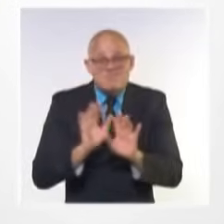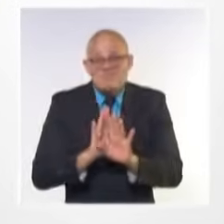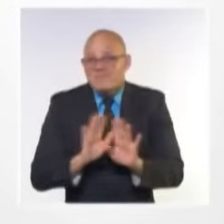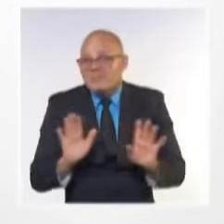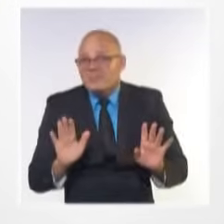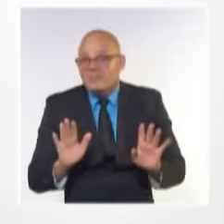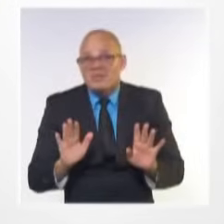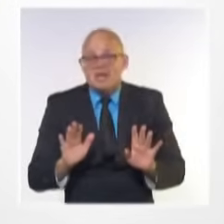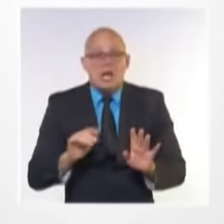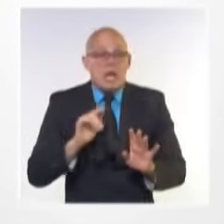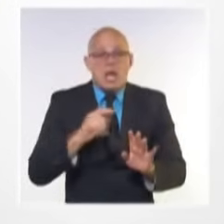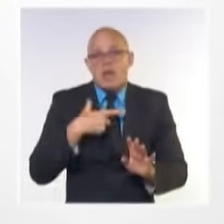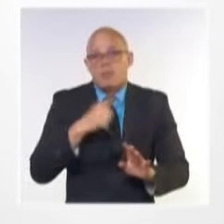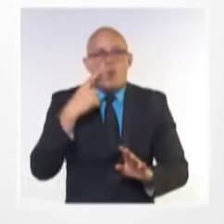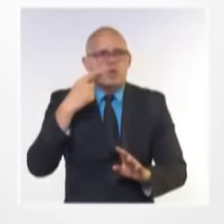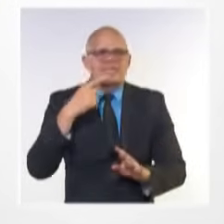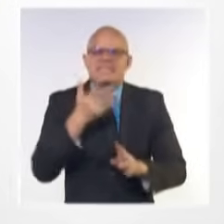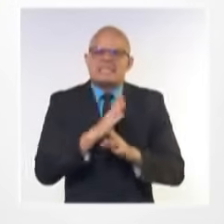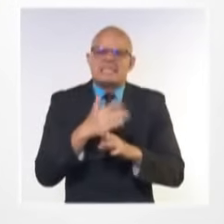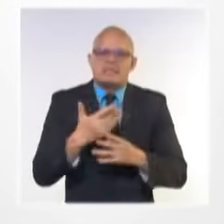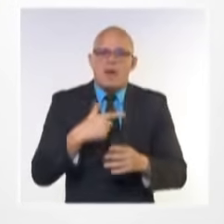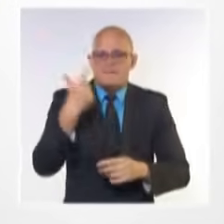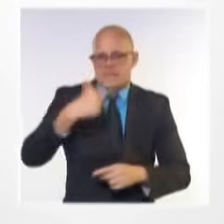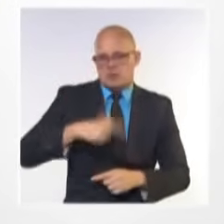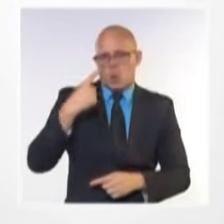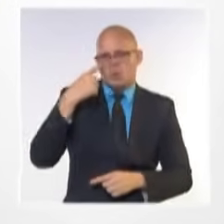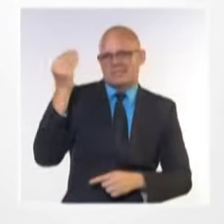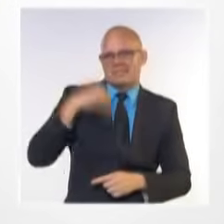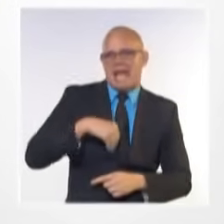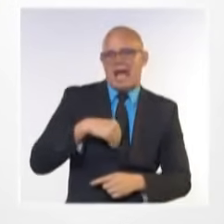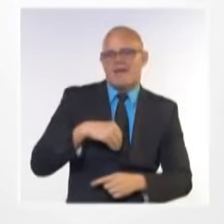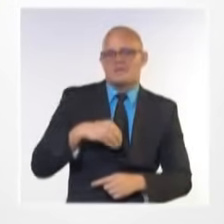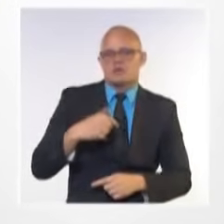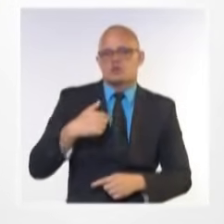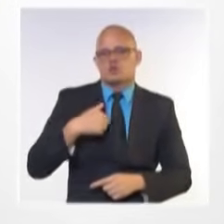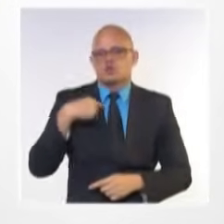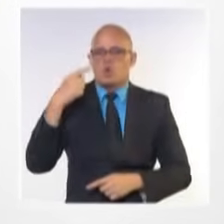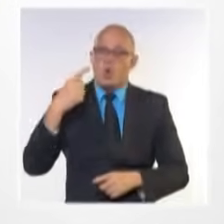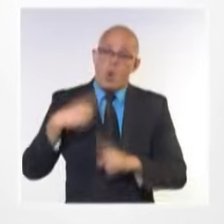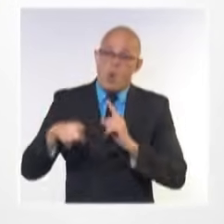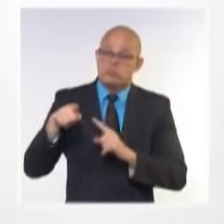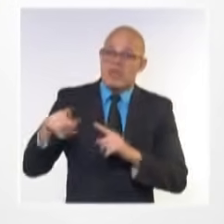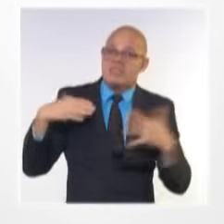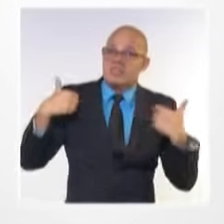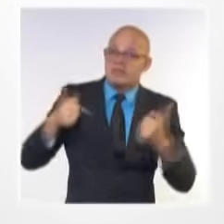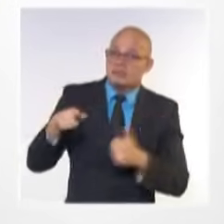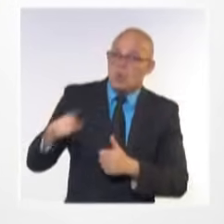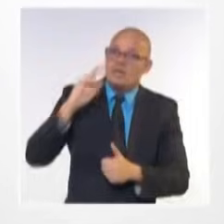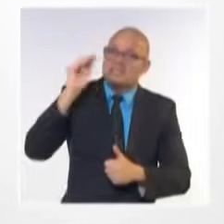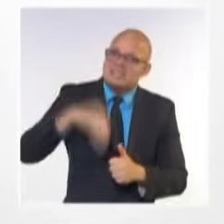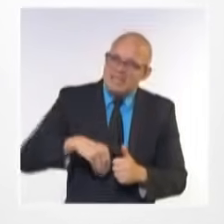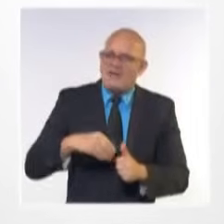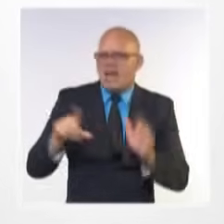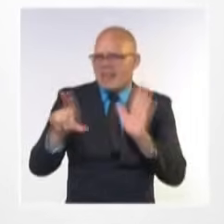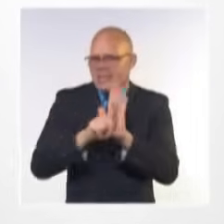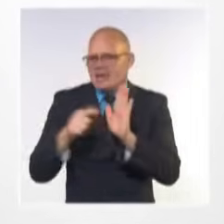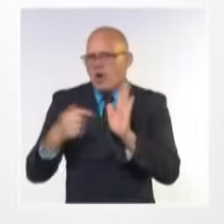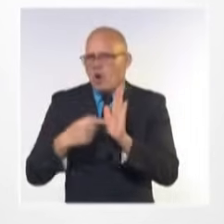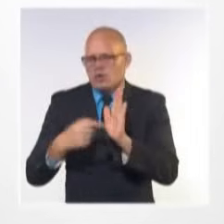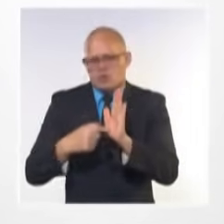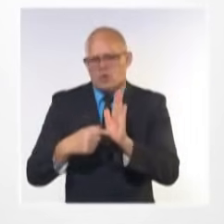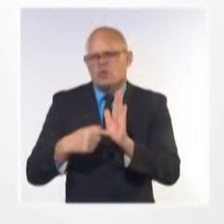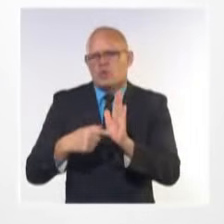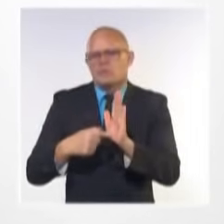para cuando a sabienda, es decir, con conocimiento a sabienda de que se vulneran normas asociadas a la actividad, a la contratación